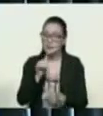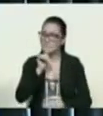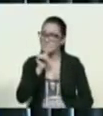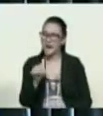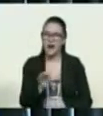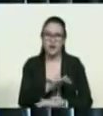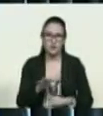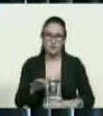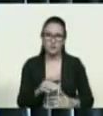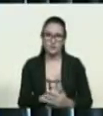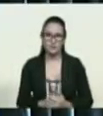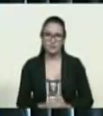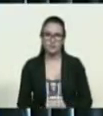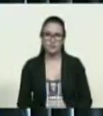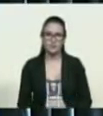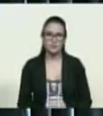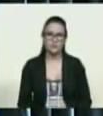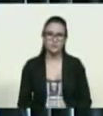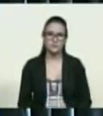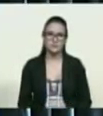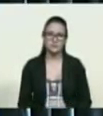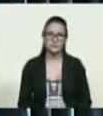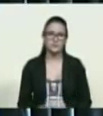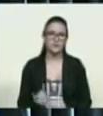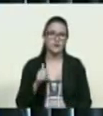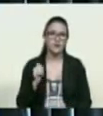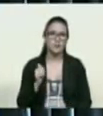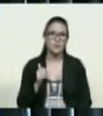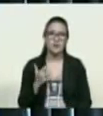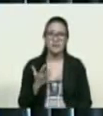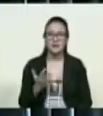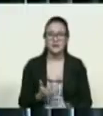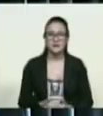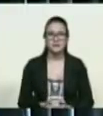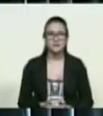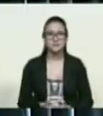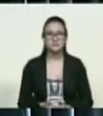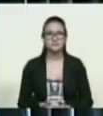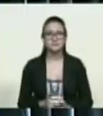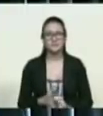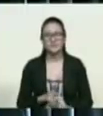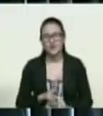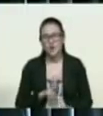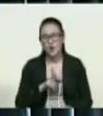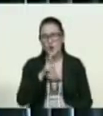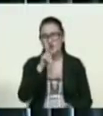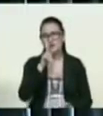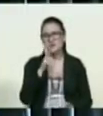No se puede desde los medios de comunicación hacer apología de uno de los más horrendos crímenes que